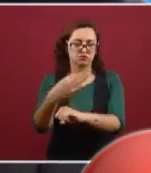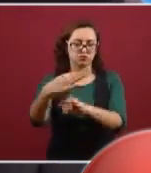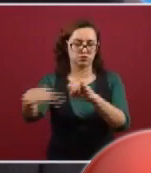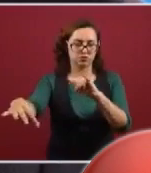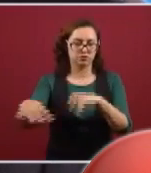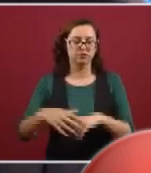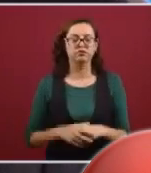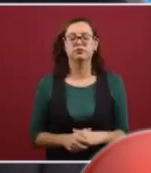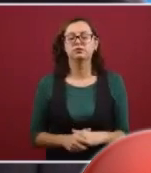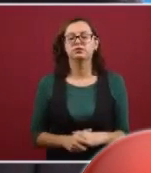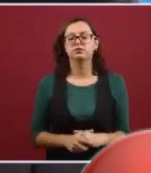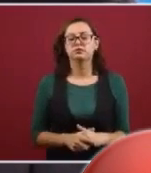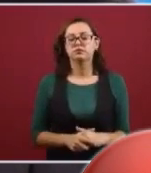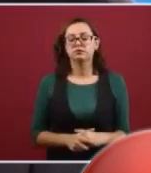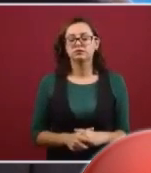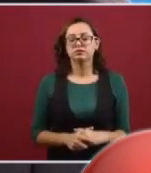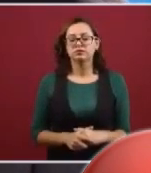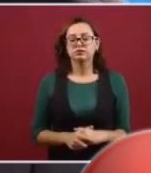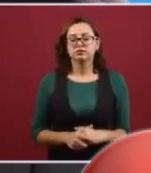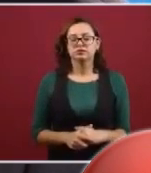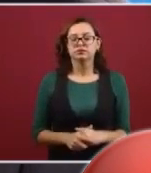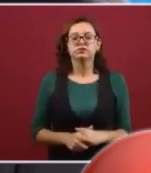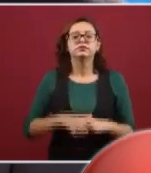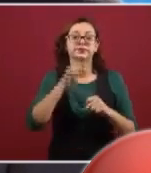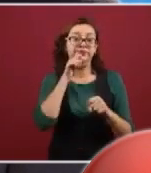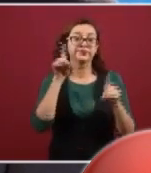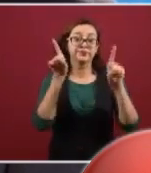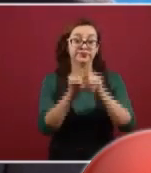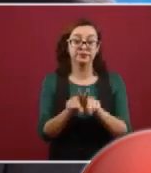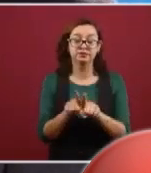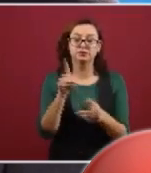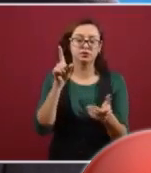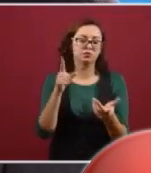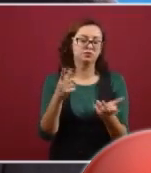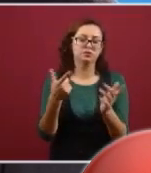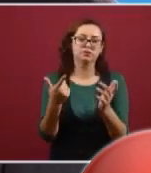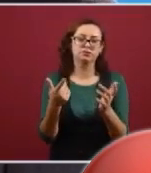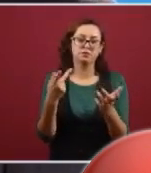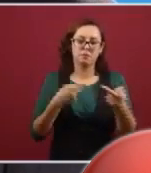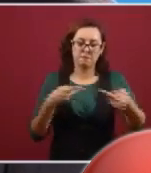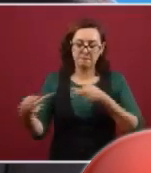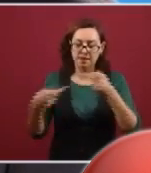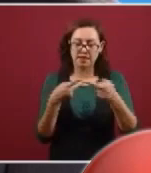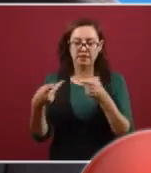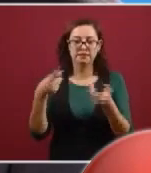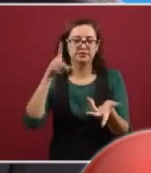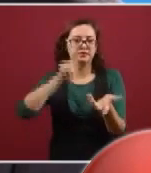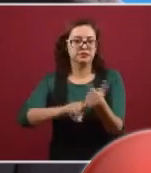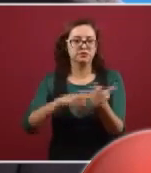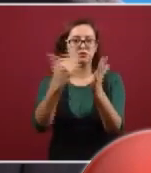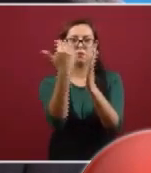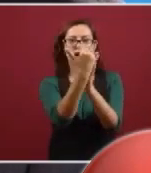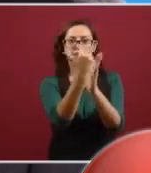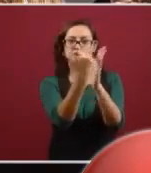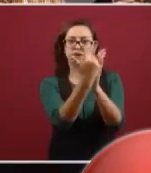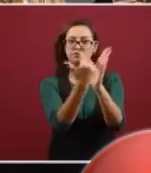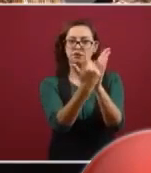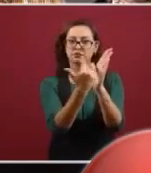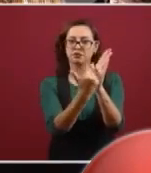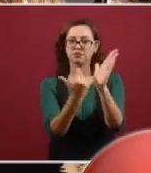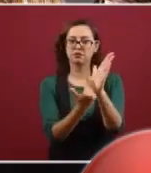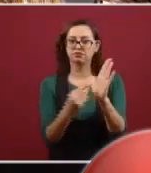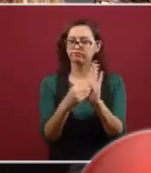documento se detallan las estrategias y sus actividades en que se sustenta esta meta.